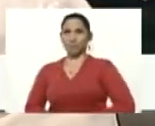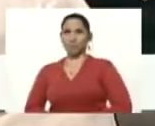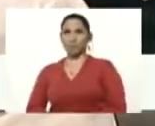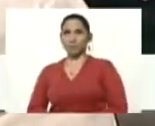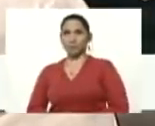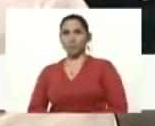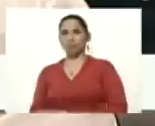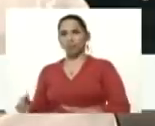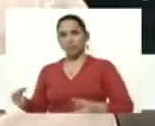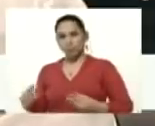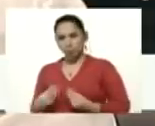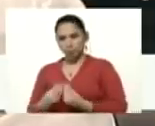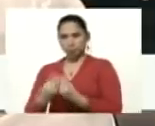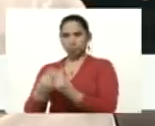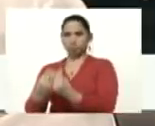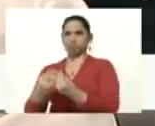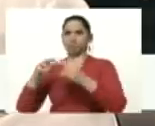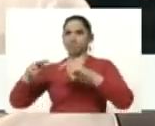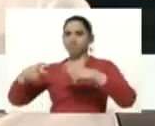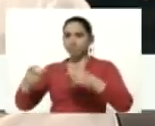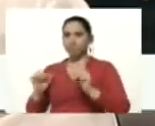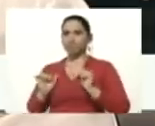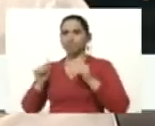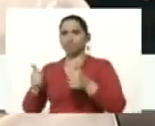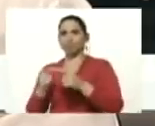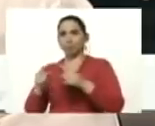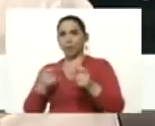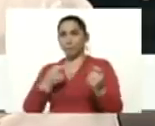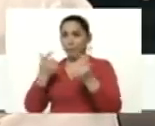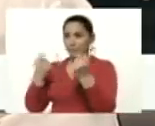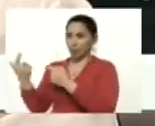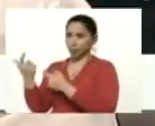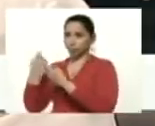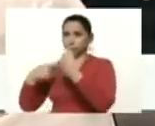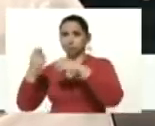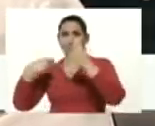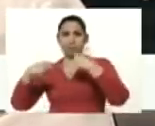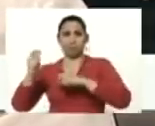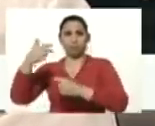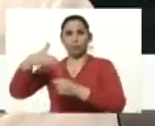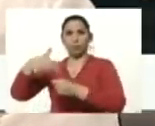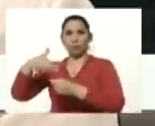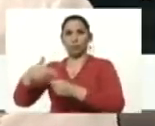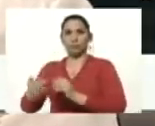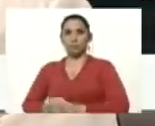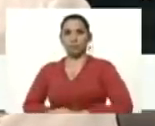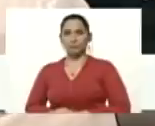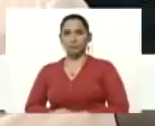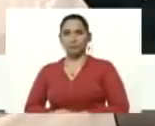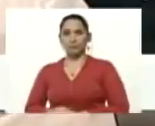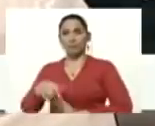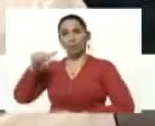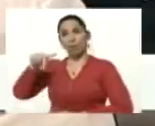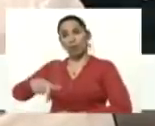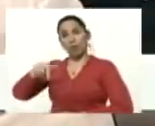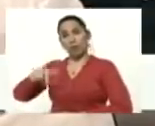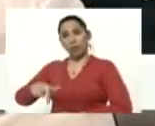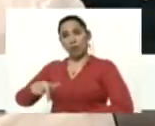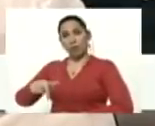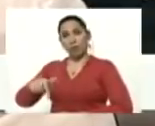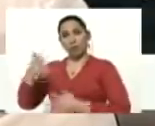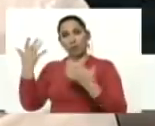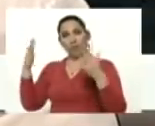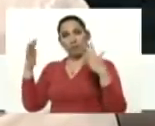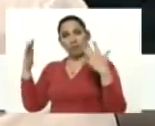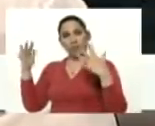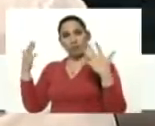de acompañar el nuevo comienzo para la distribución y la comercialización de la gasolina. Hoy celebramos